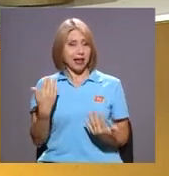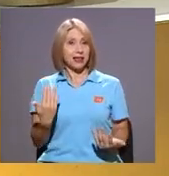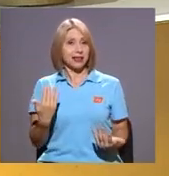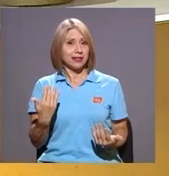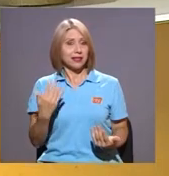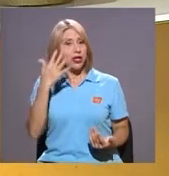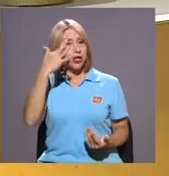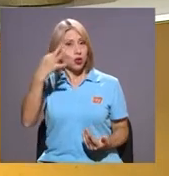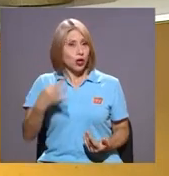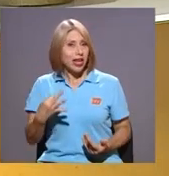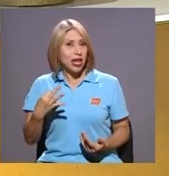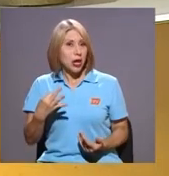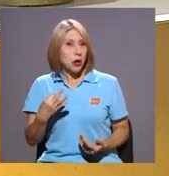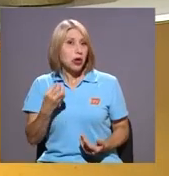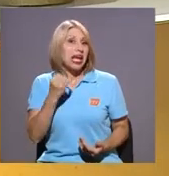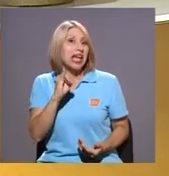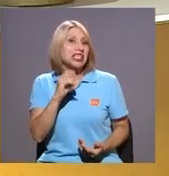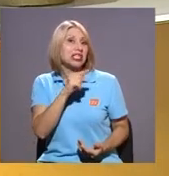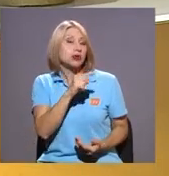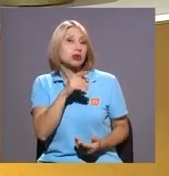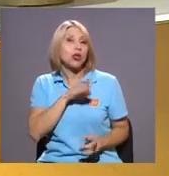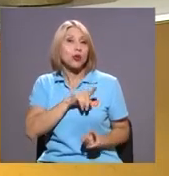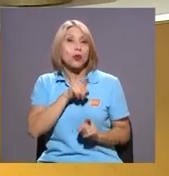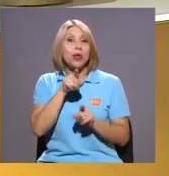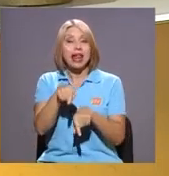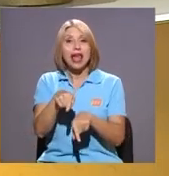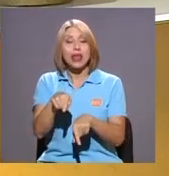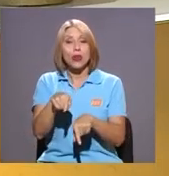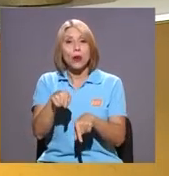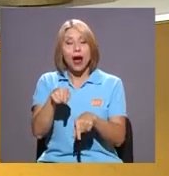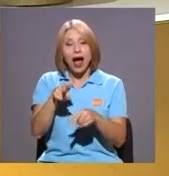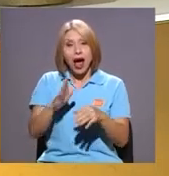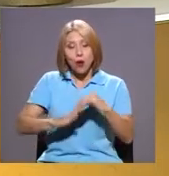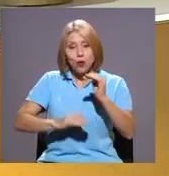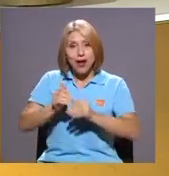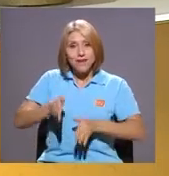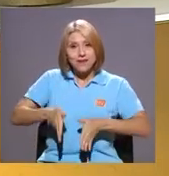creo que si hubiera ido a una facultad de microbiología